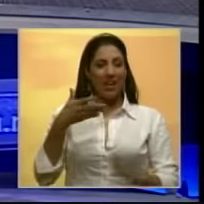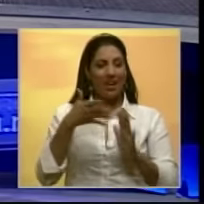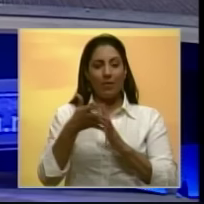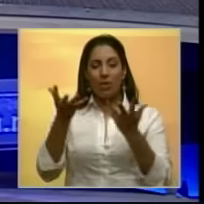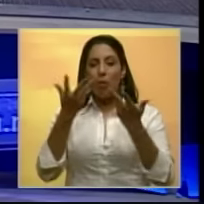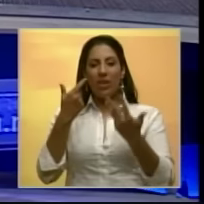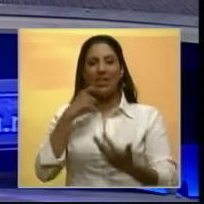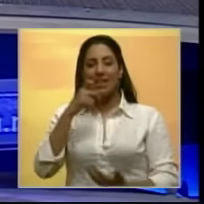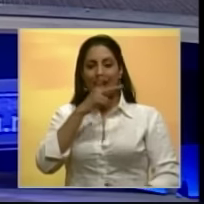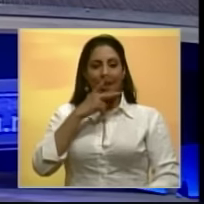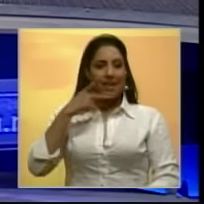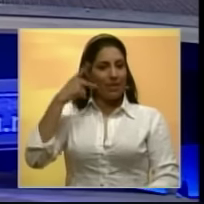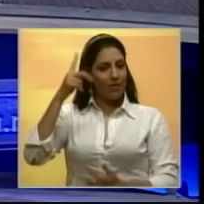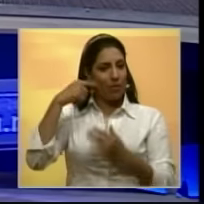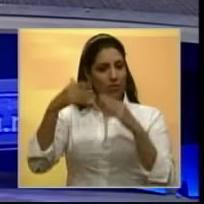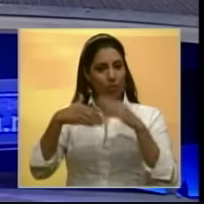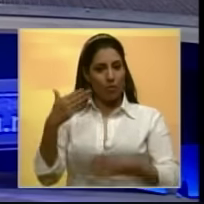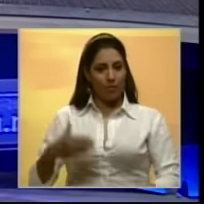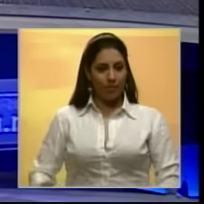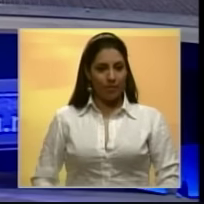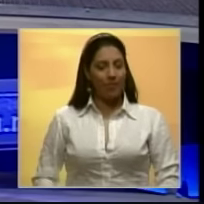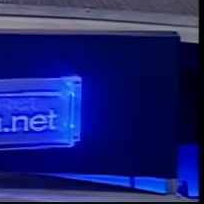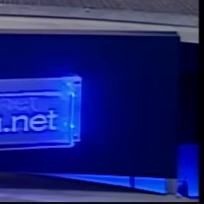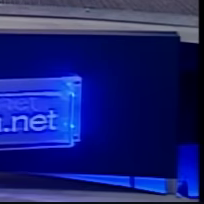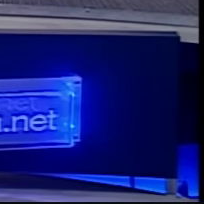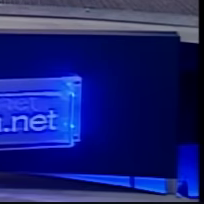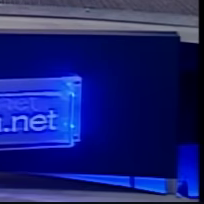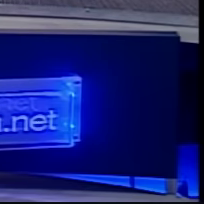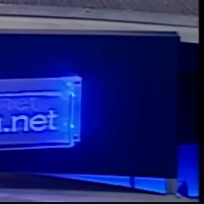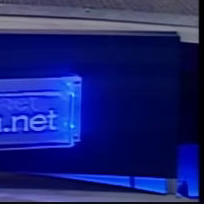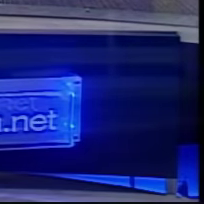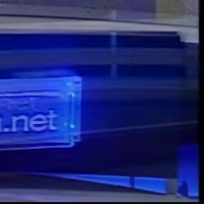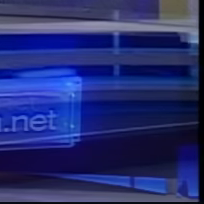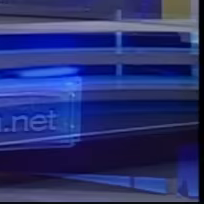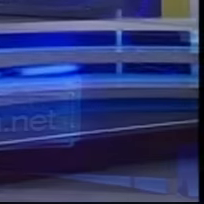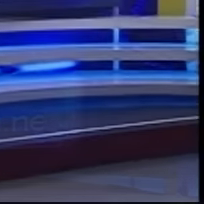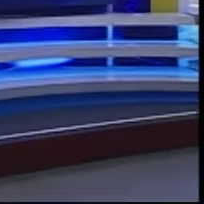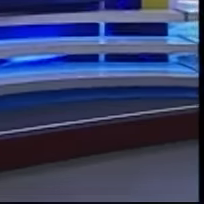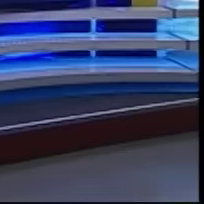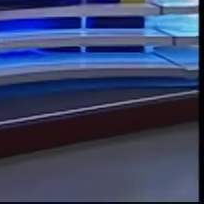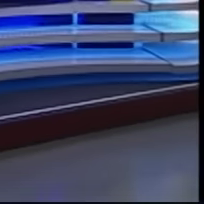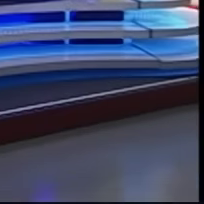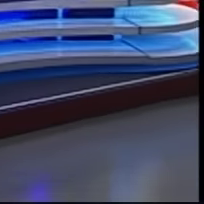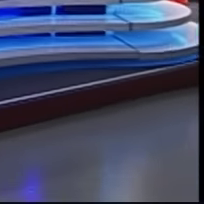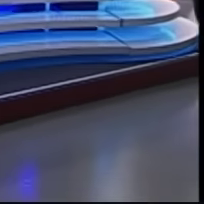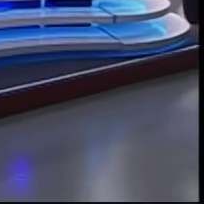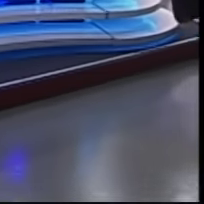tiene Carielis Cuadros en estreno. Quédense con nosotros.